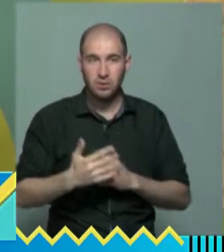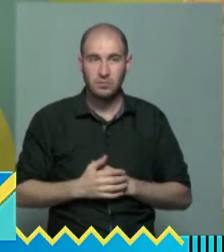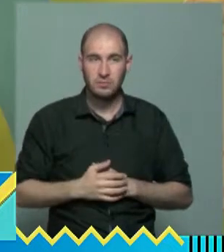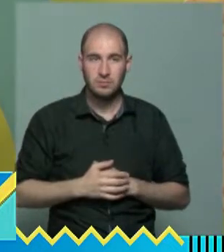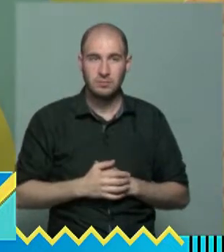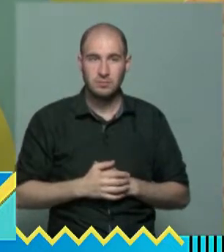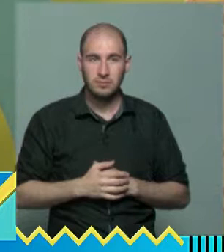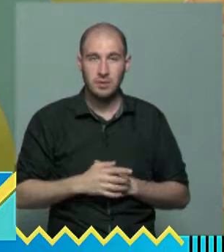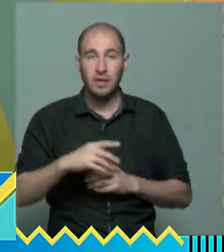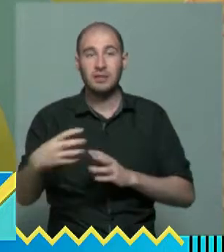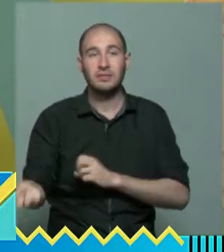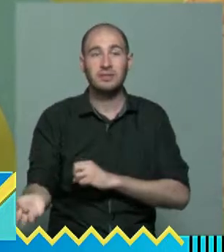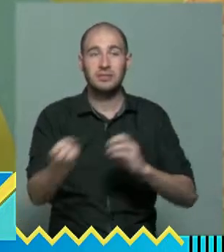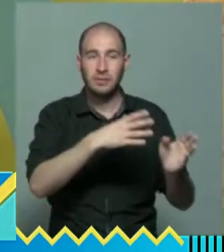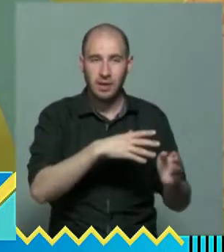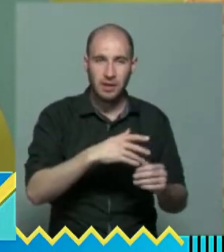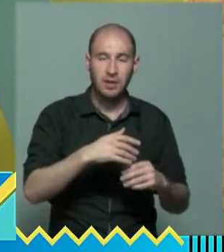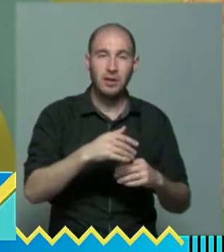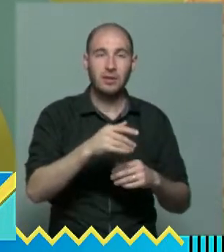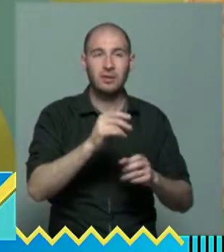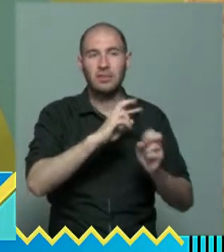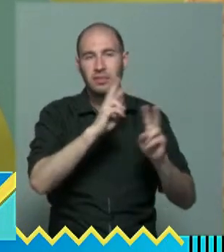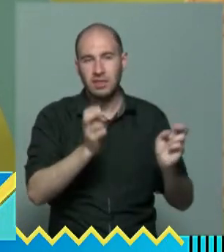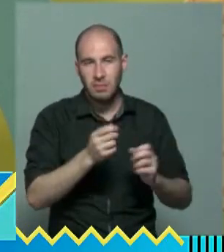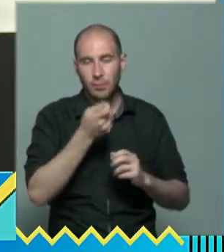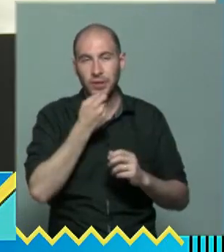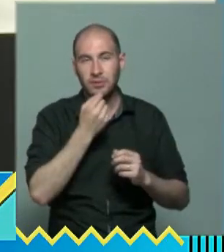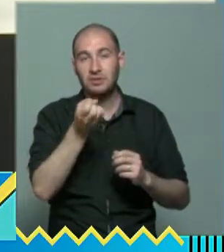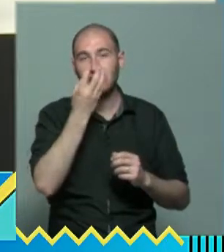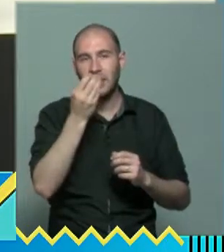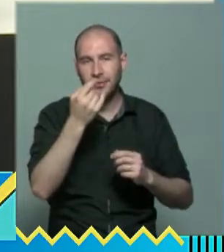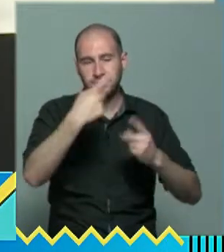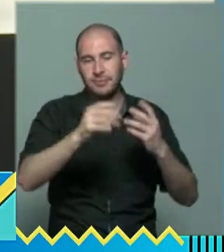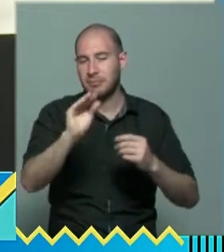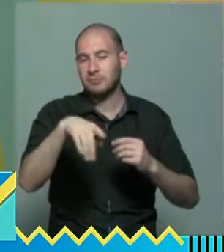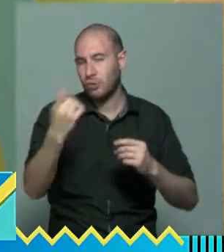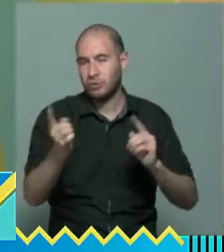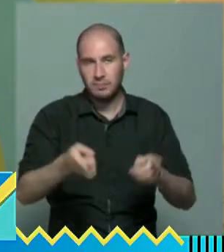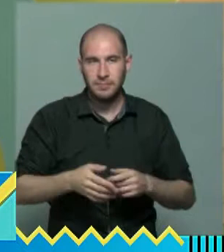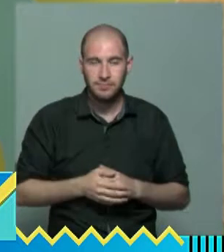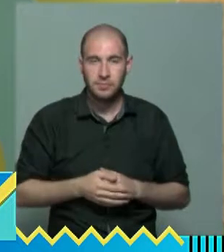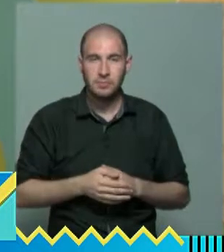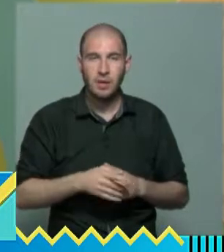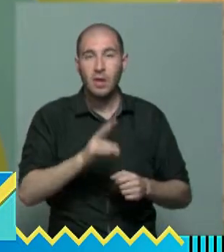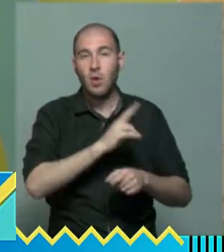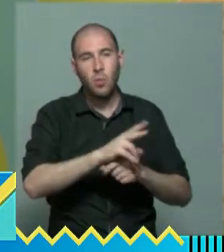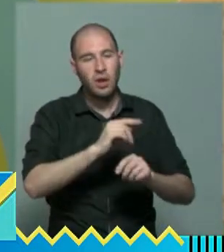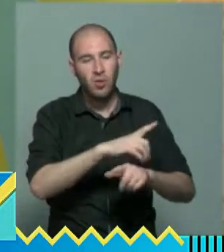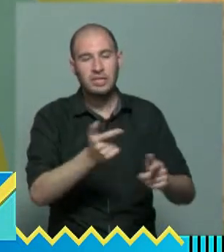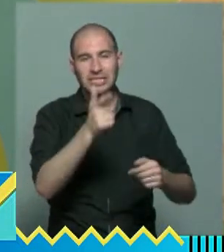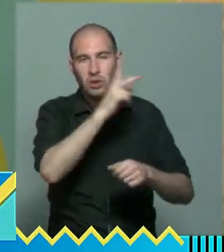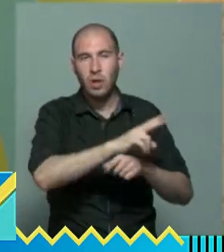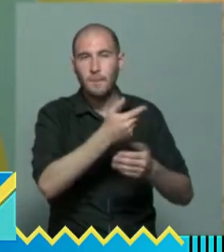que trasladarse, descuidar el tema, por decir Santa Rosa, por decir otro departamento, descuidar el tema de la